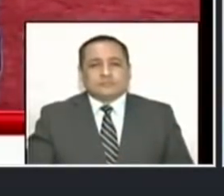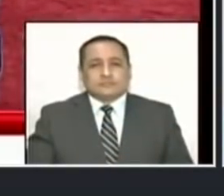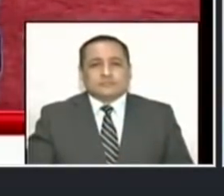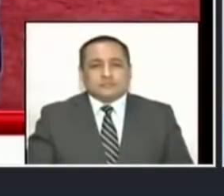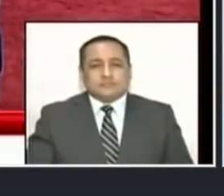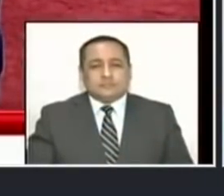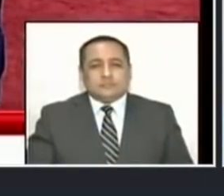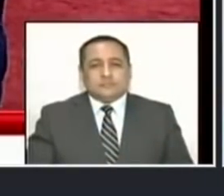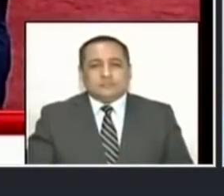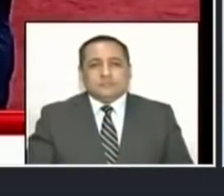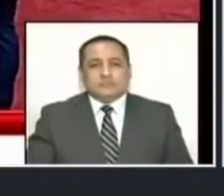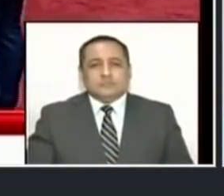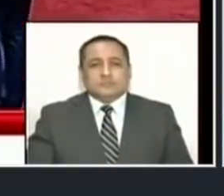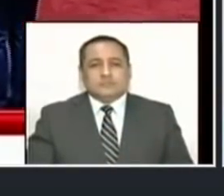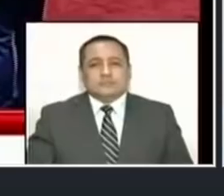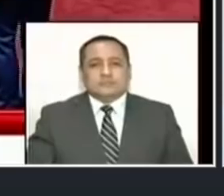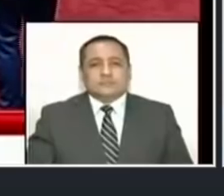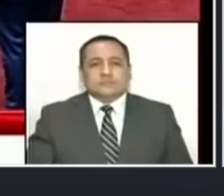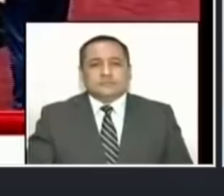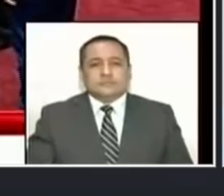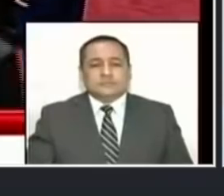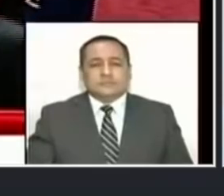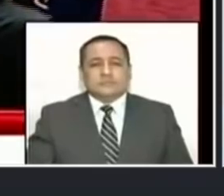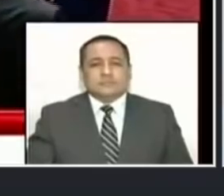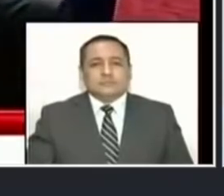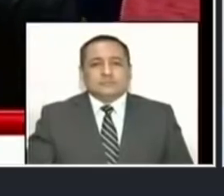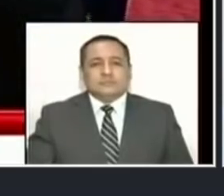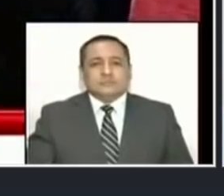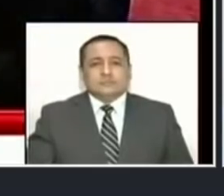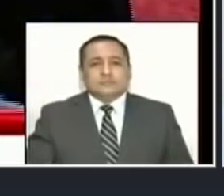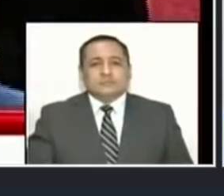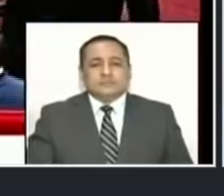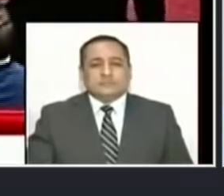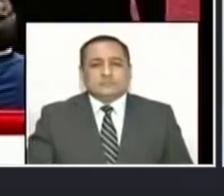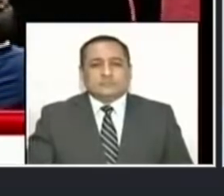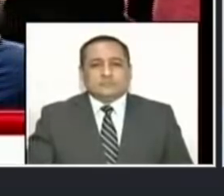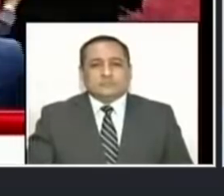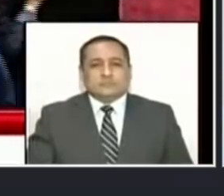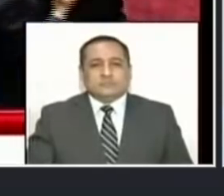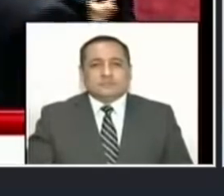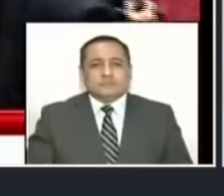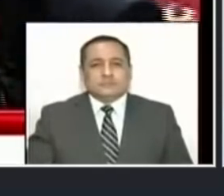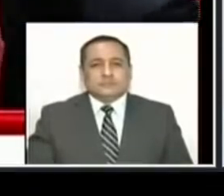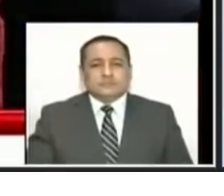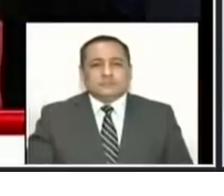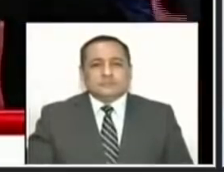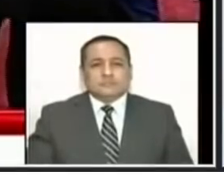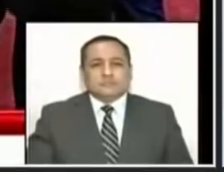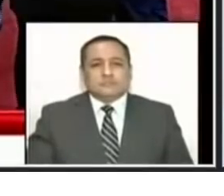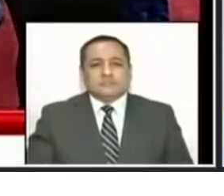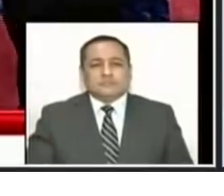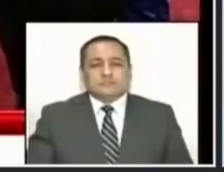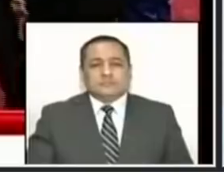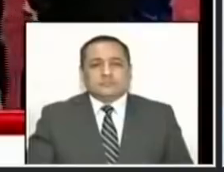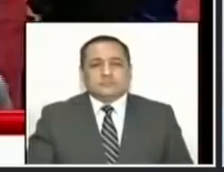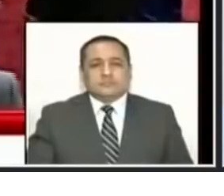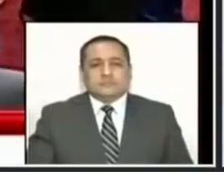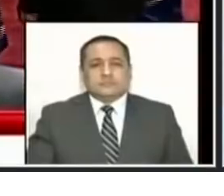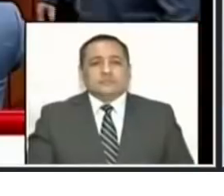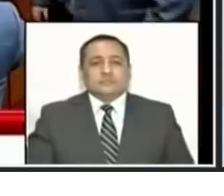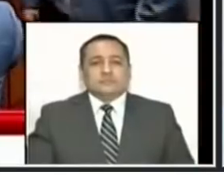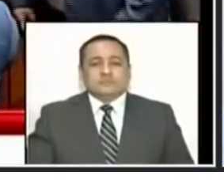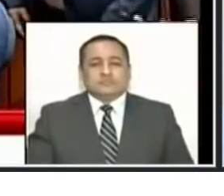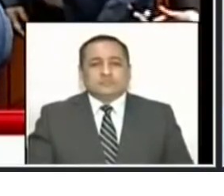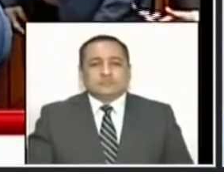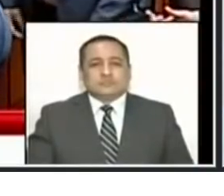restablecer eso que perdimos precisamente, ¿no es cierto?, con el gobierno este efímero y arbitrario.